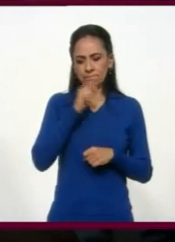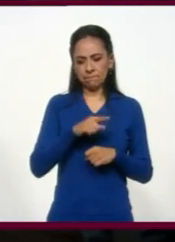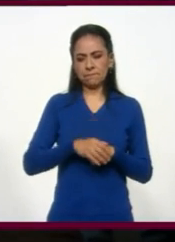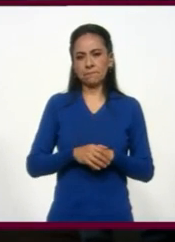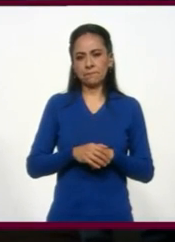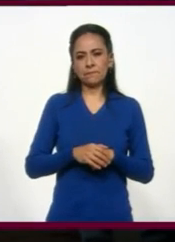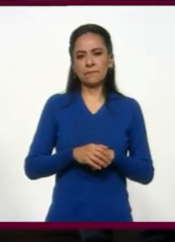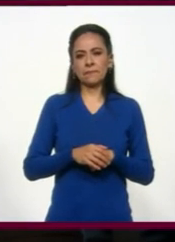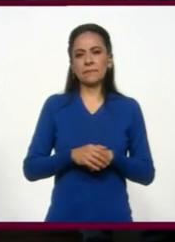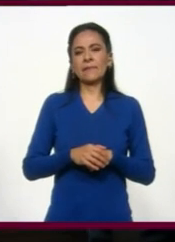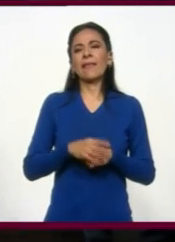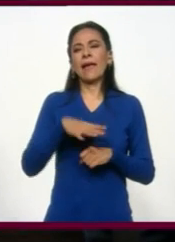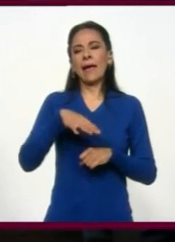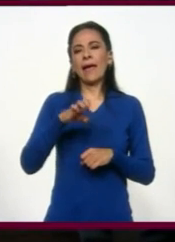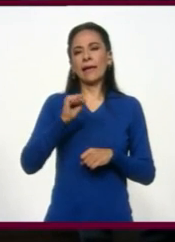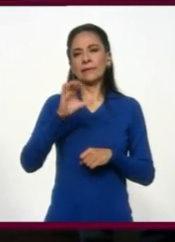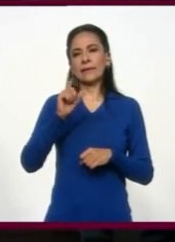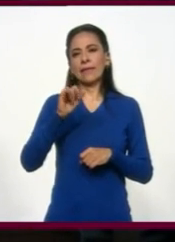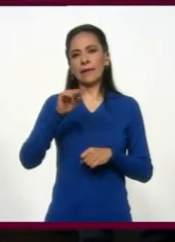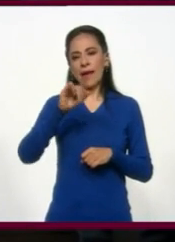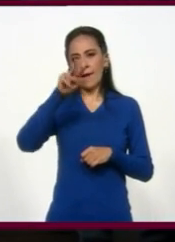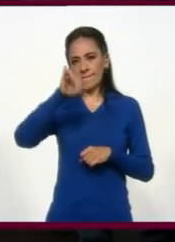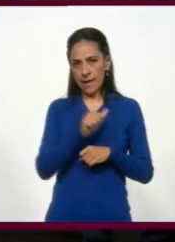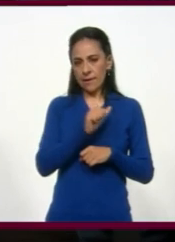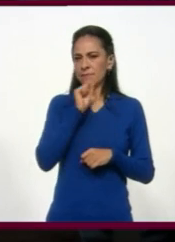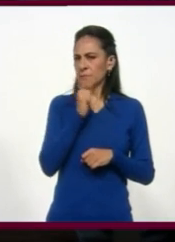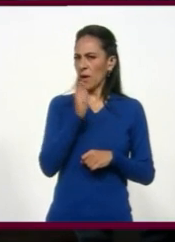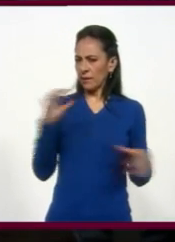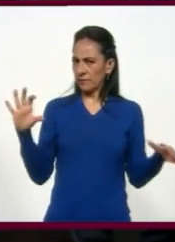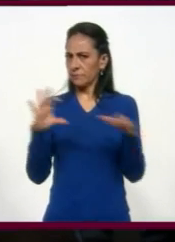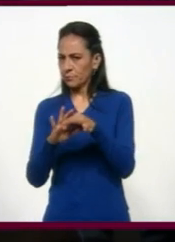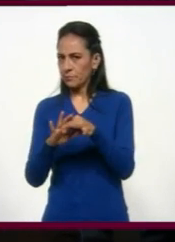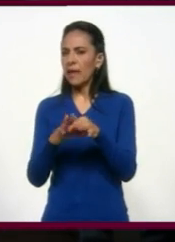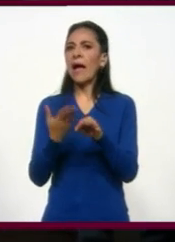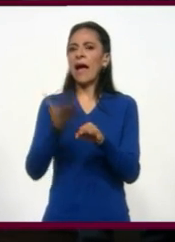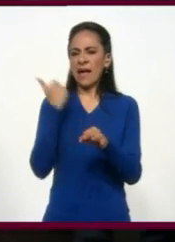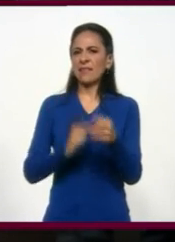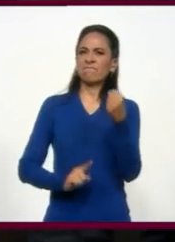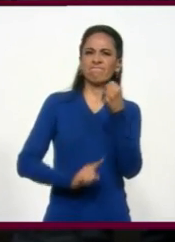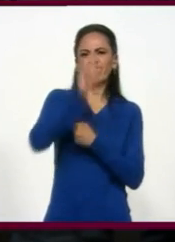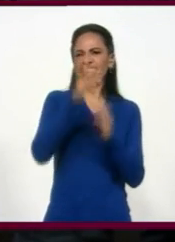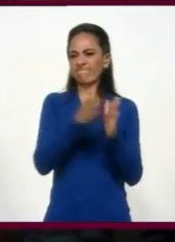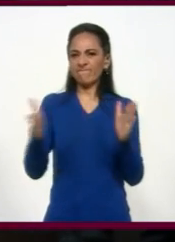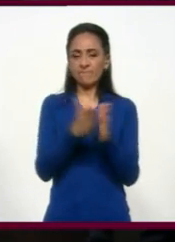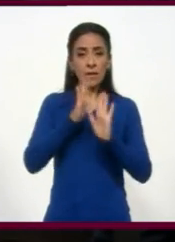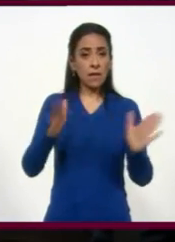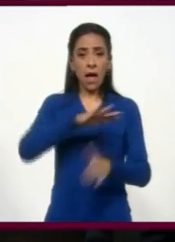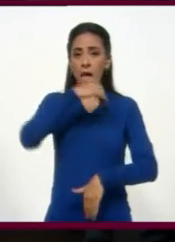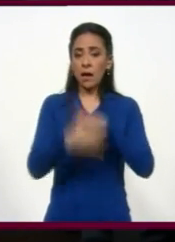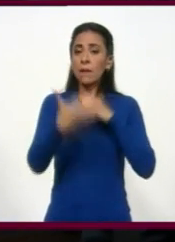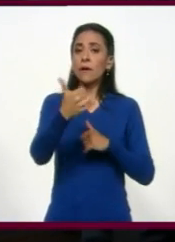presentan una obra que tiene que ver mucho con su etapa de conflicto cuando deja de ser yugoslavia y se